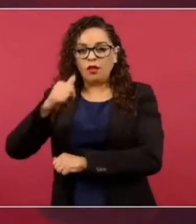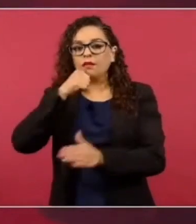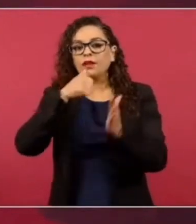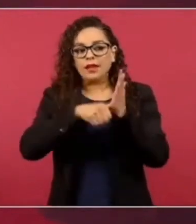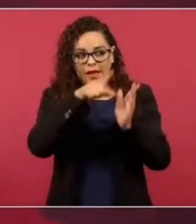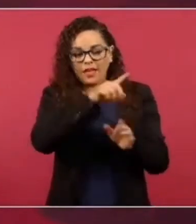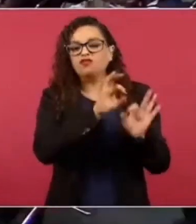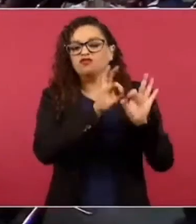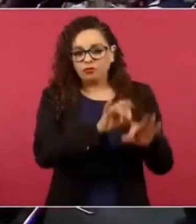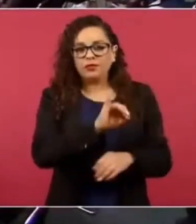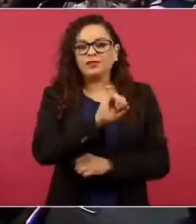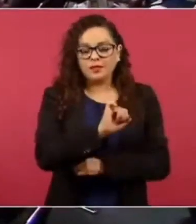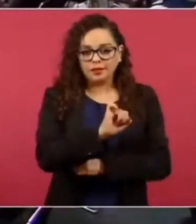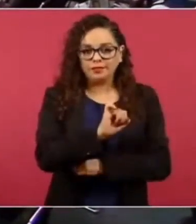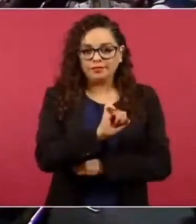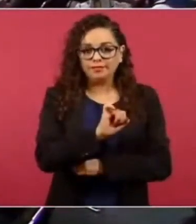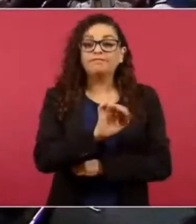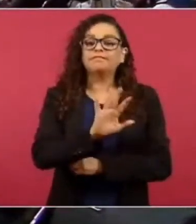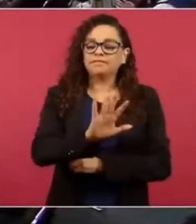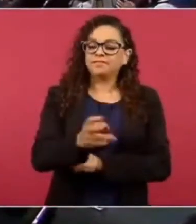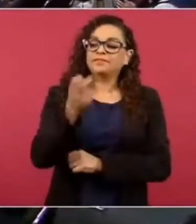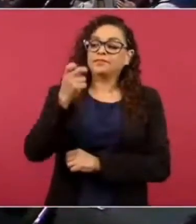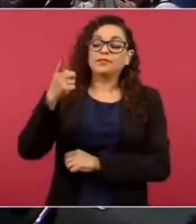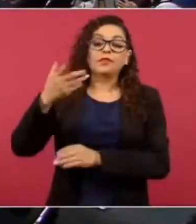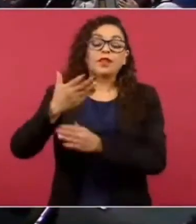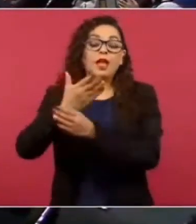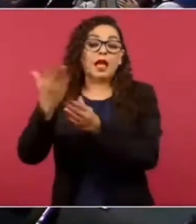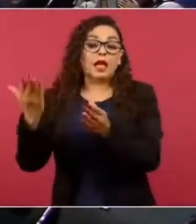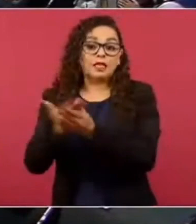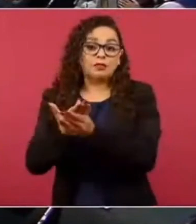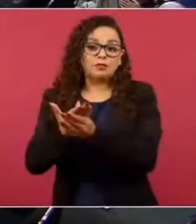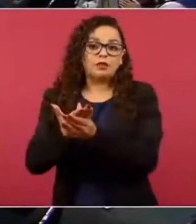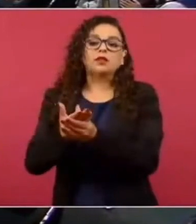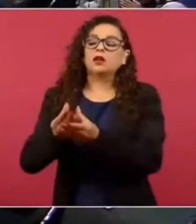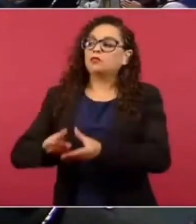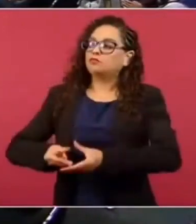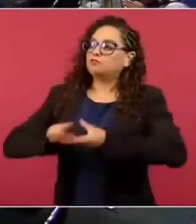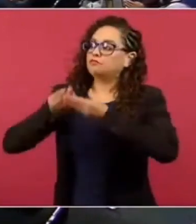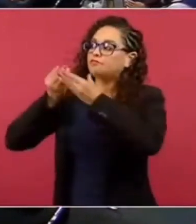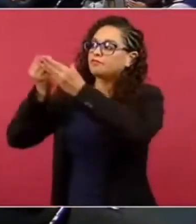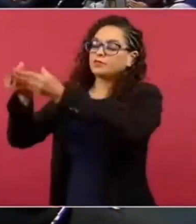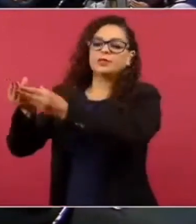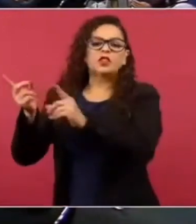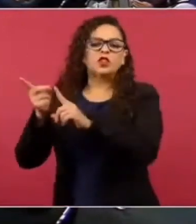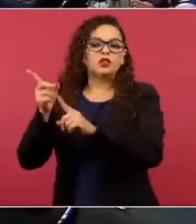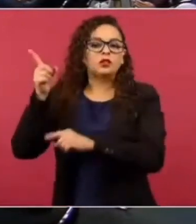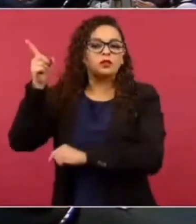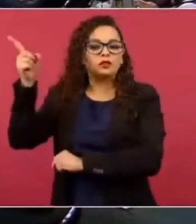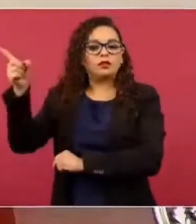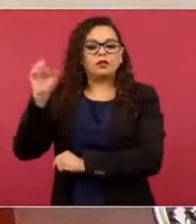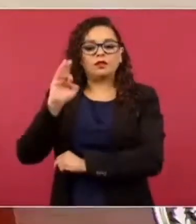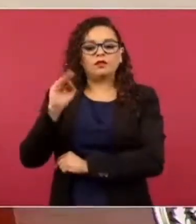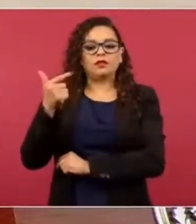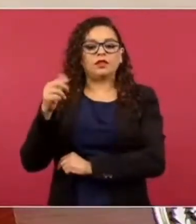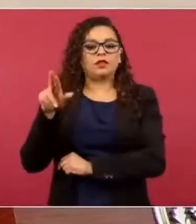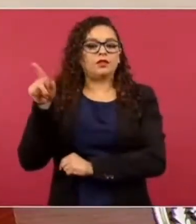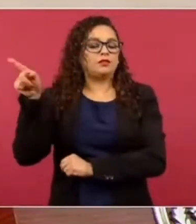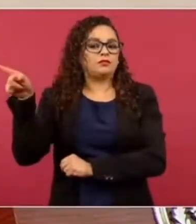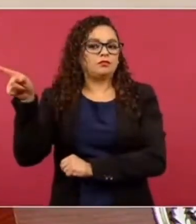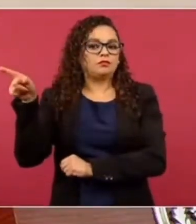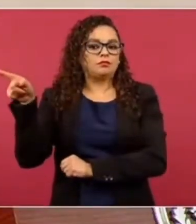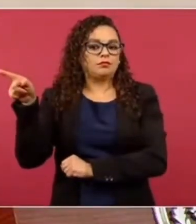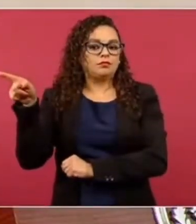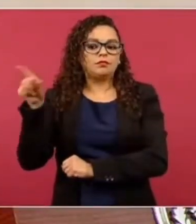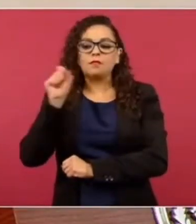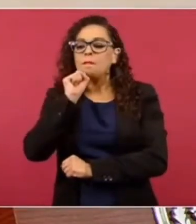Luego el expediente se fue a la fiscalía, que ahí hicieron también